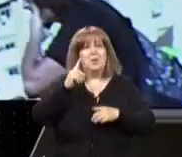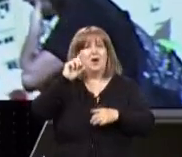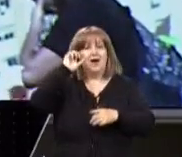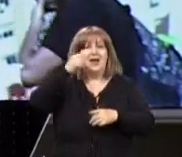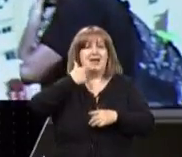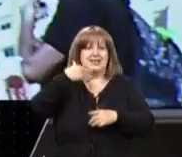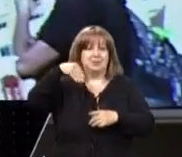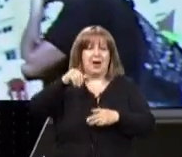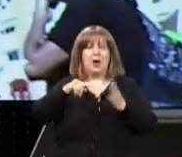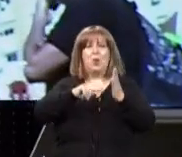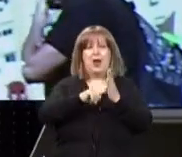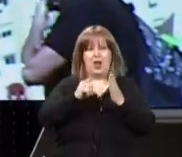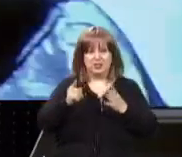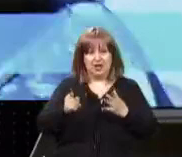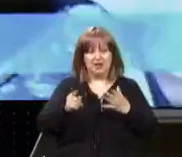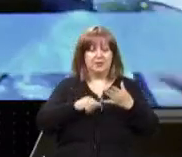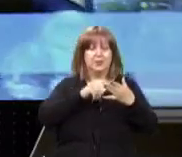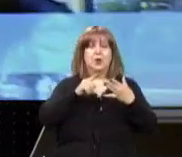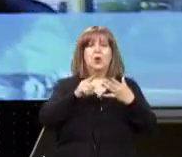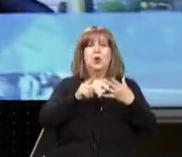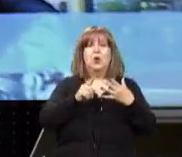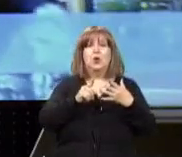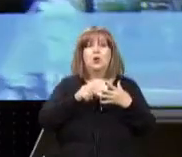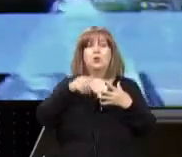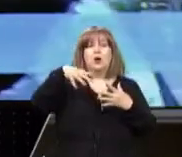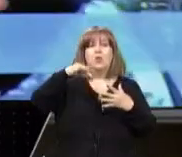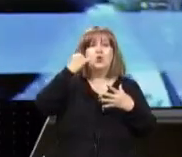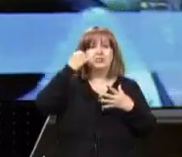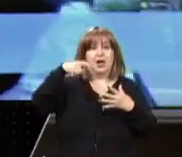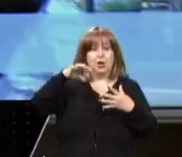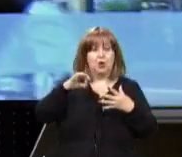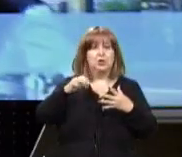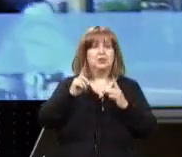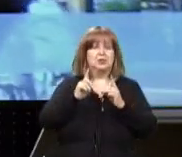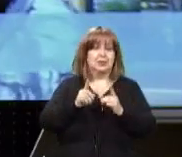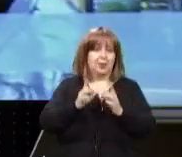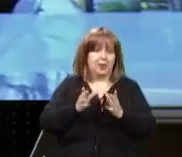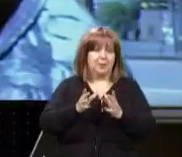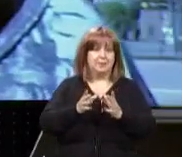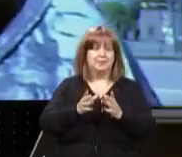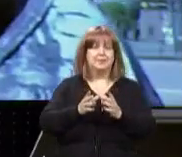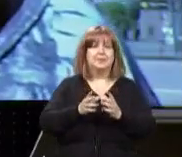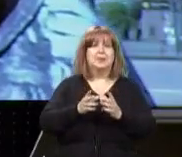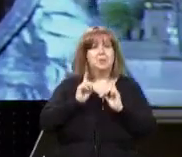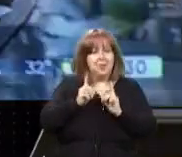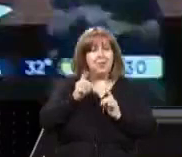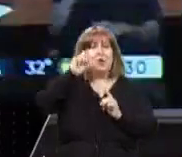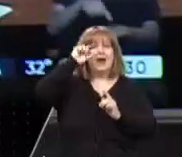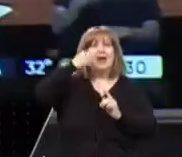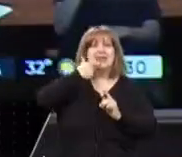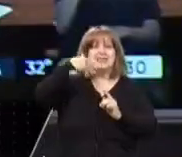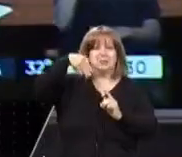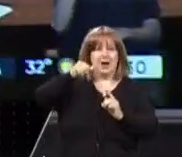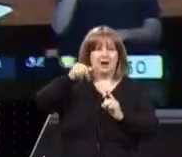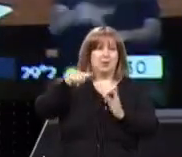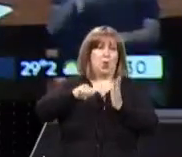Miriam Poblete Moyano, hija de Pichona Moyano. Nacieron con una sucesión de pocos días en la ESMA. O sea que de eso hay